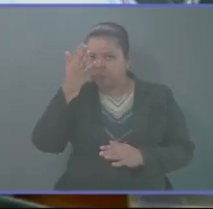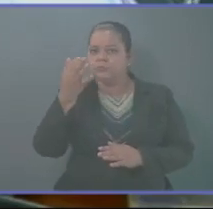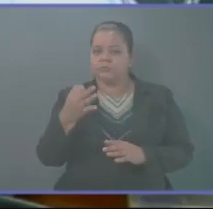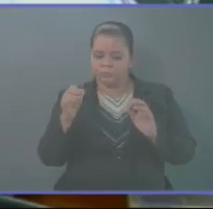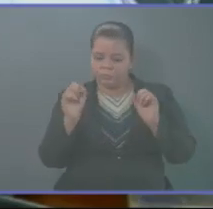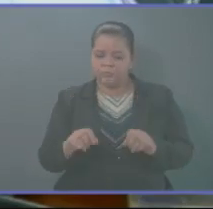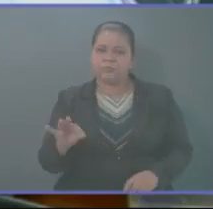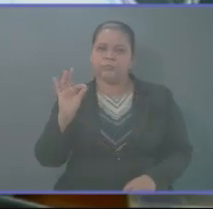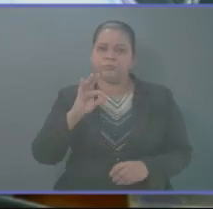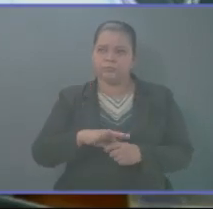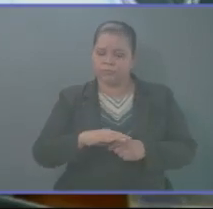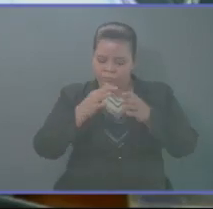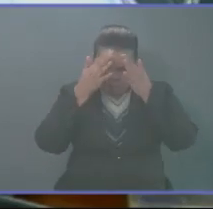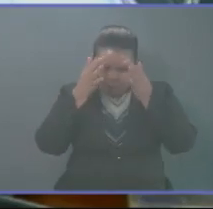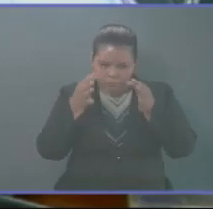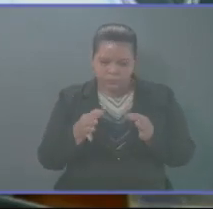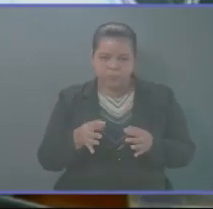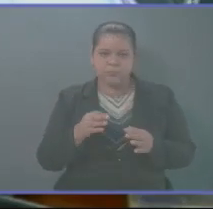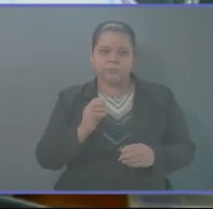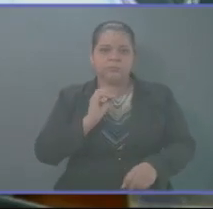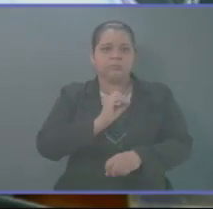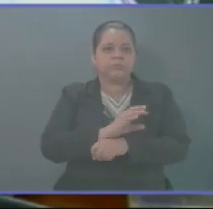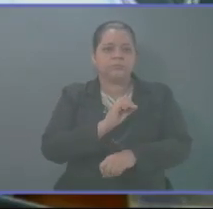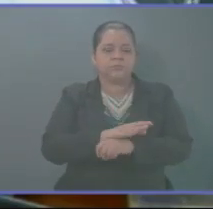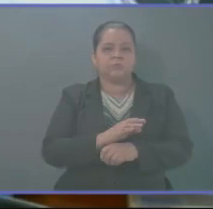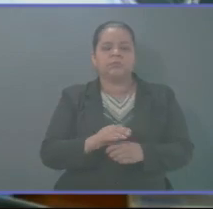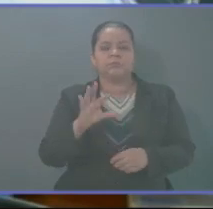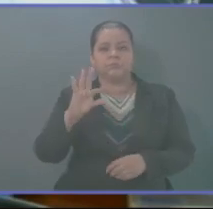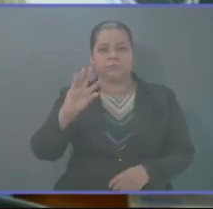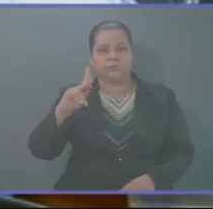un dictamen recomendable parcial.